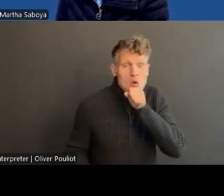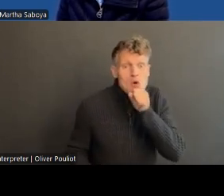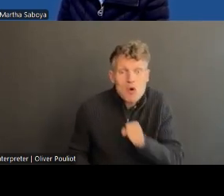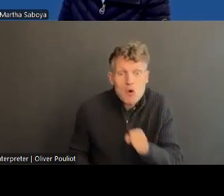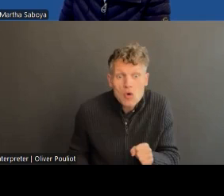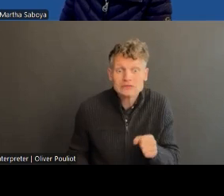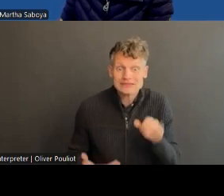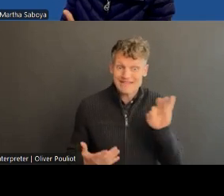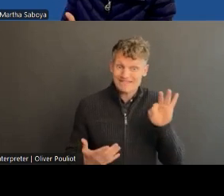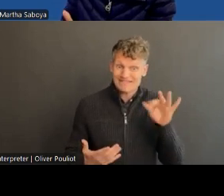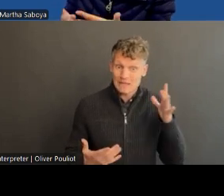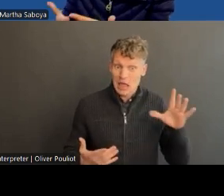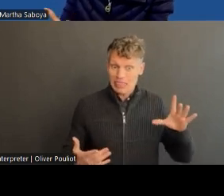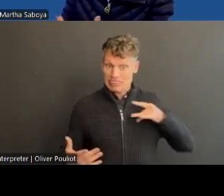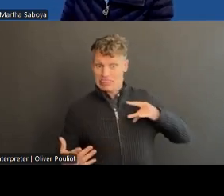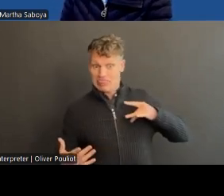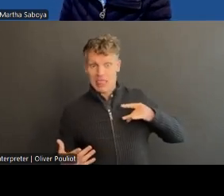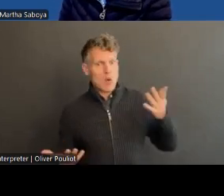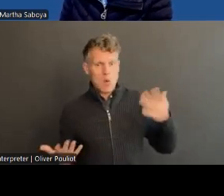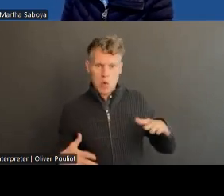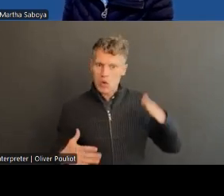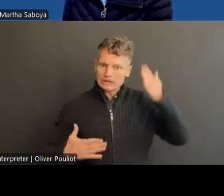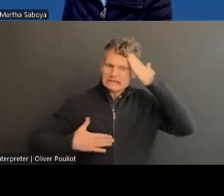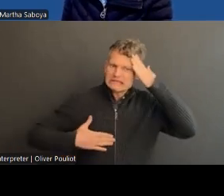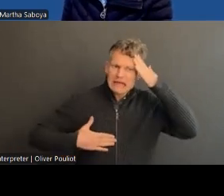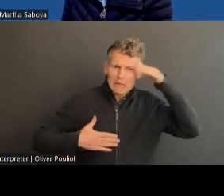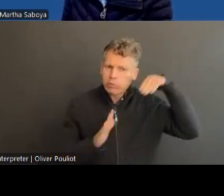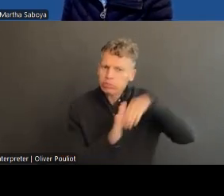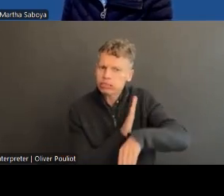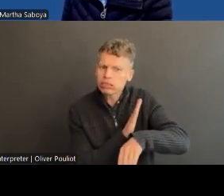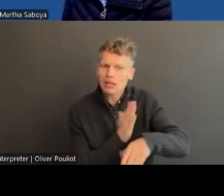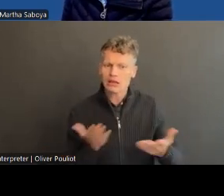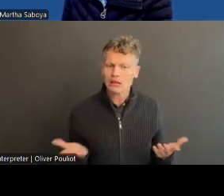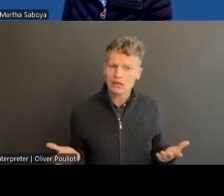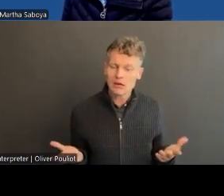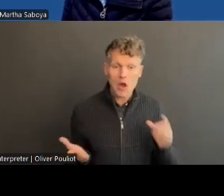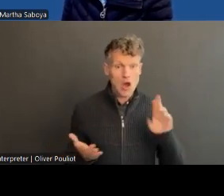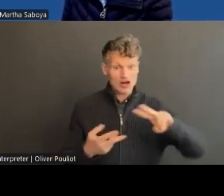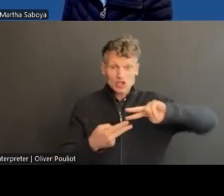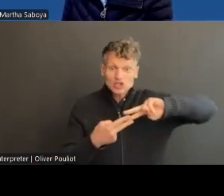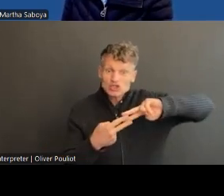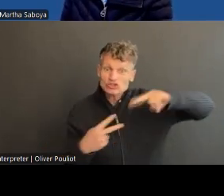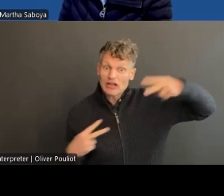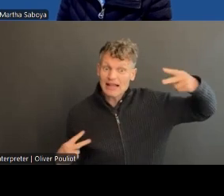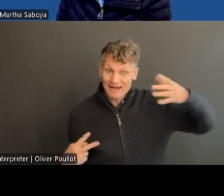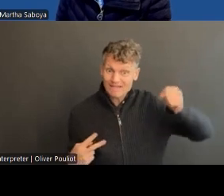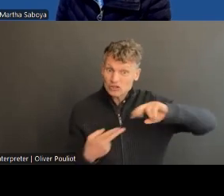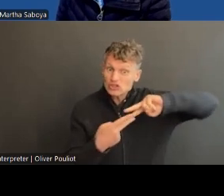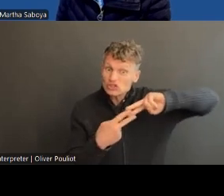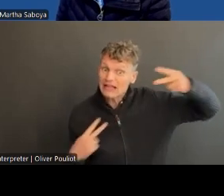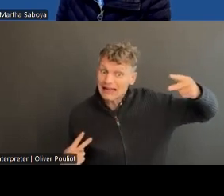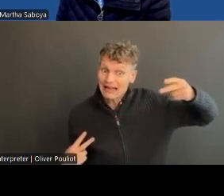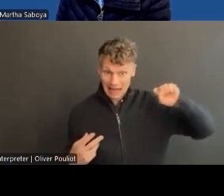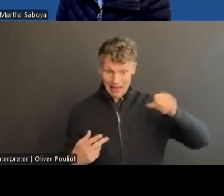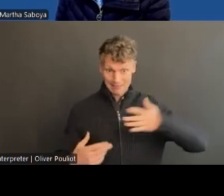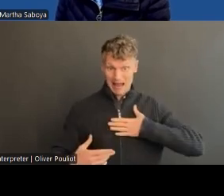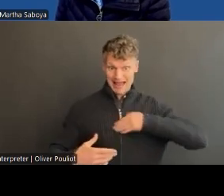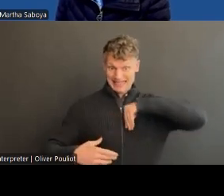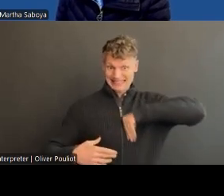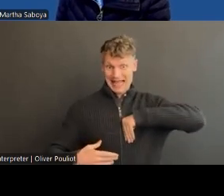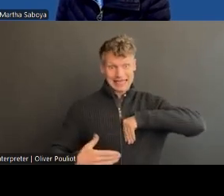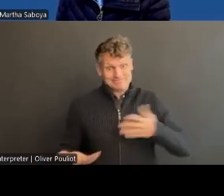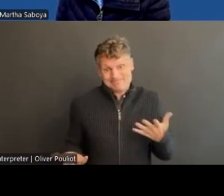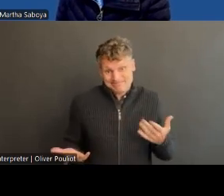edad, las exposiciones a los factores socioeconómicos o hasta la genética misma, la combinación que vemos